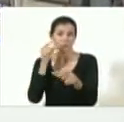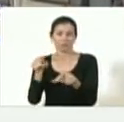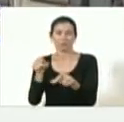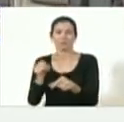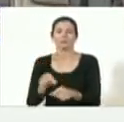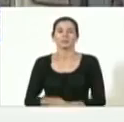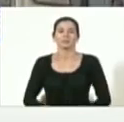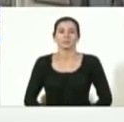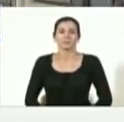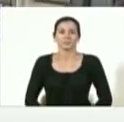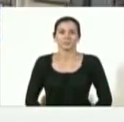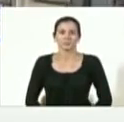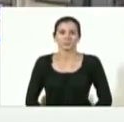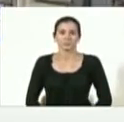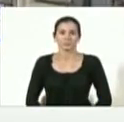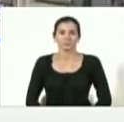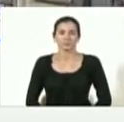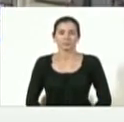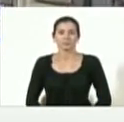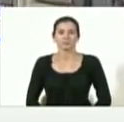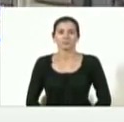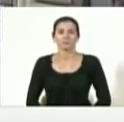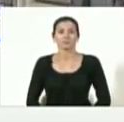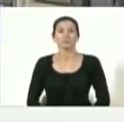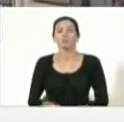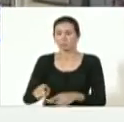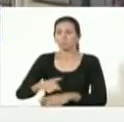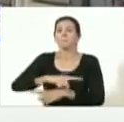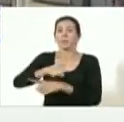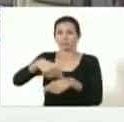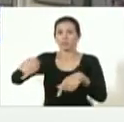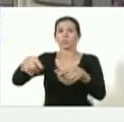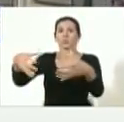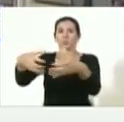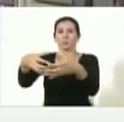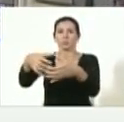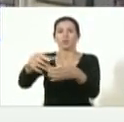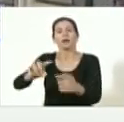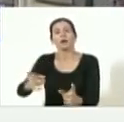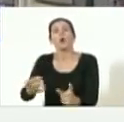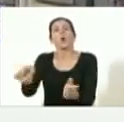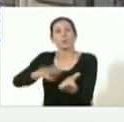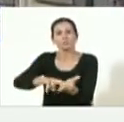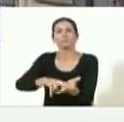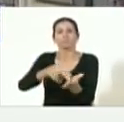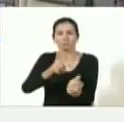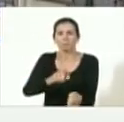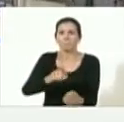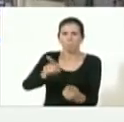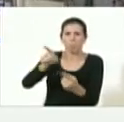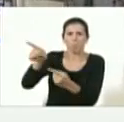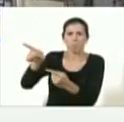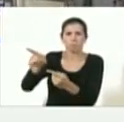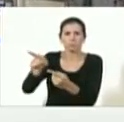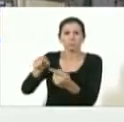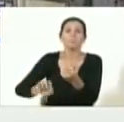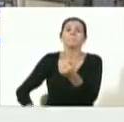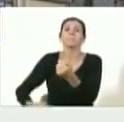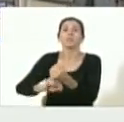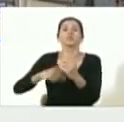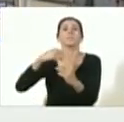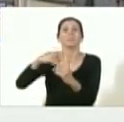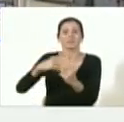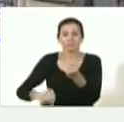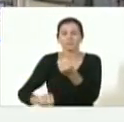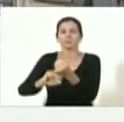Antonio José de Sucre, ordene a sus unidades en refuerzo de fuego y apoyo general, realizar